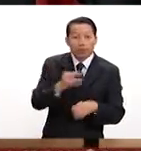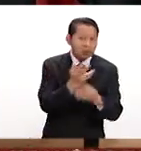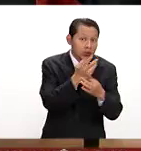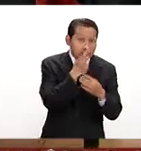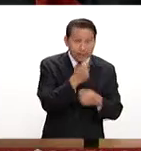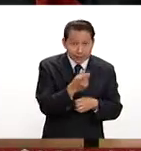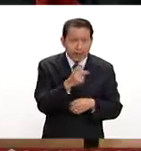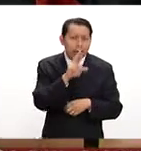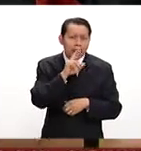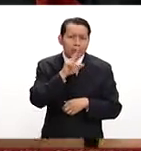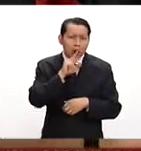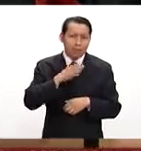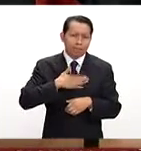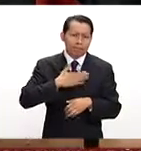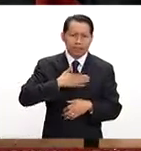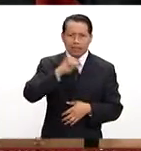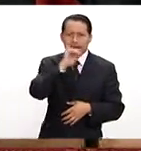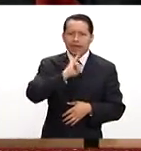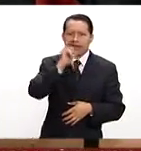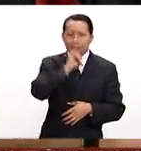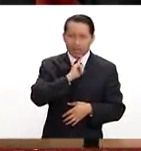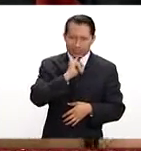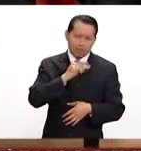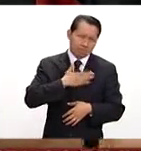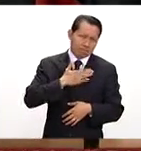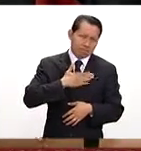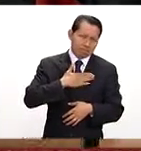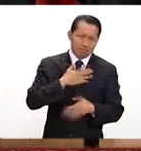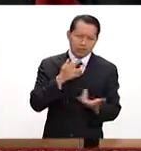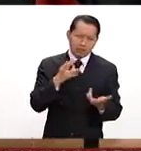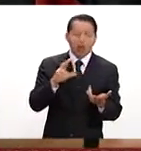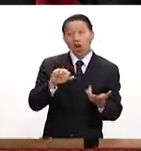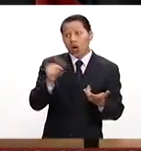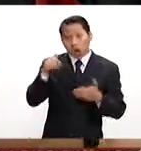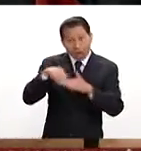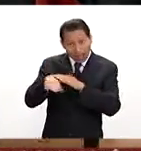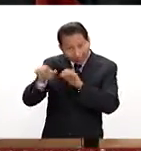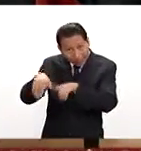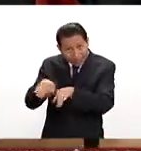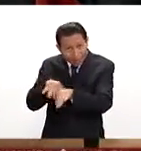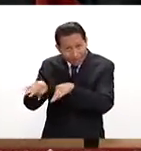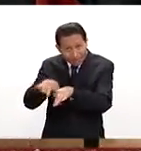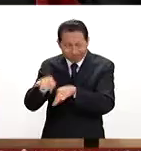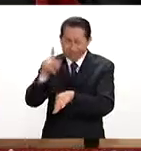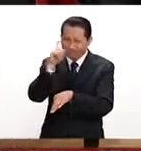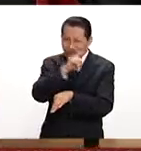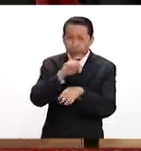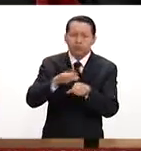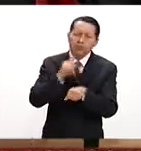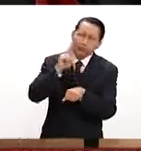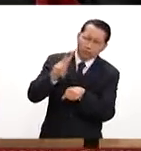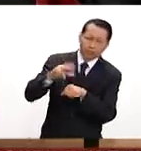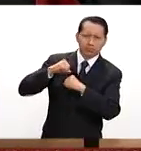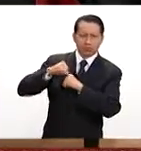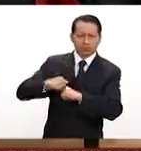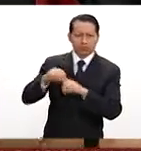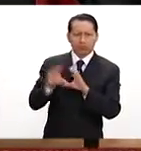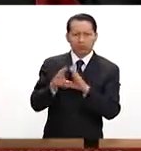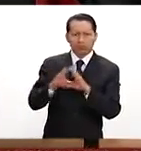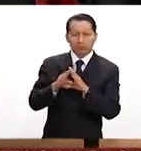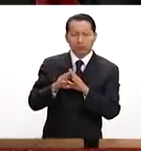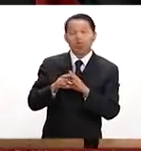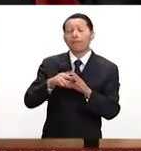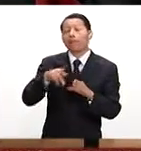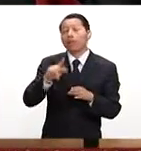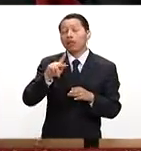yo prefiero ser mi propio jefe que tener un jefe, pero tener un jefe como esta figura de autoridad en una empresa consolidada. Claro. La